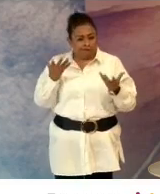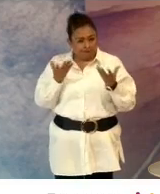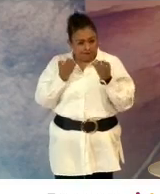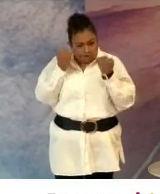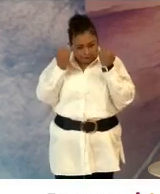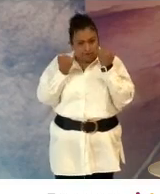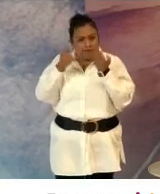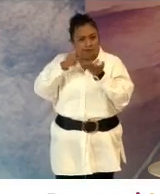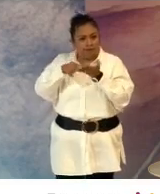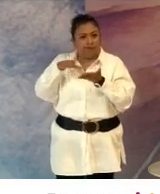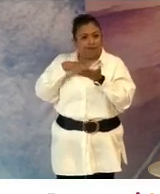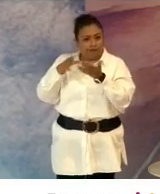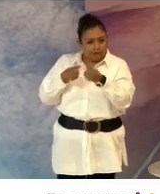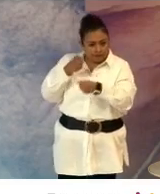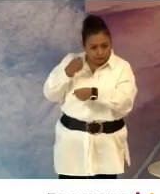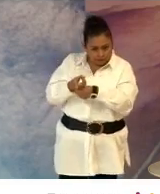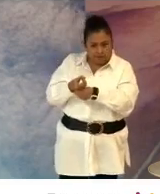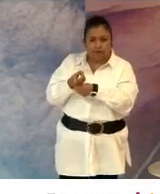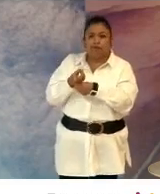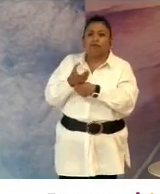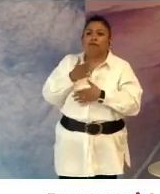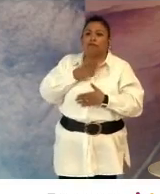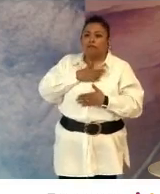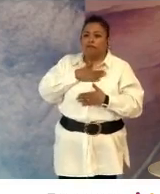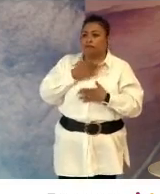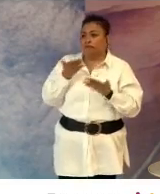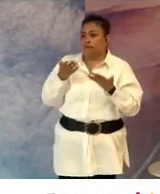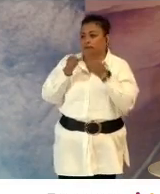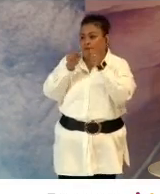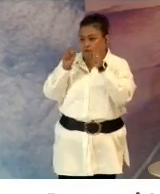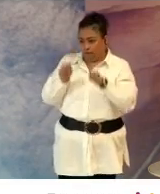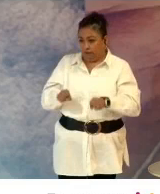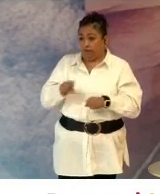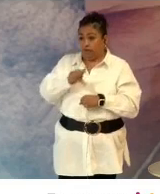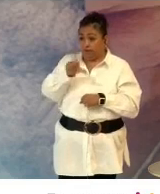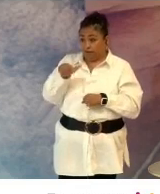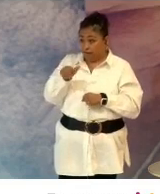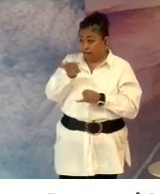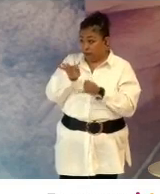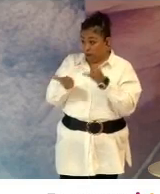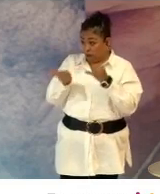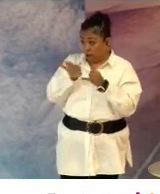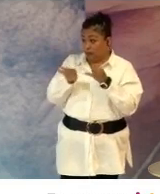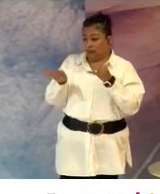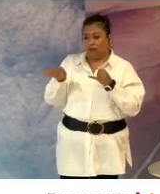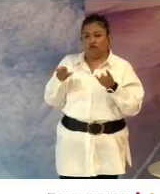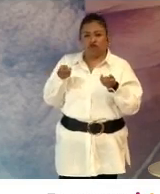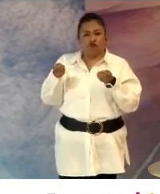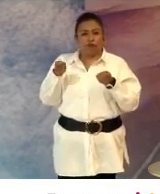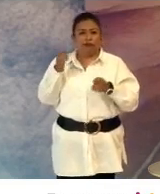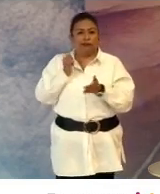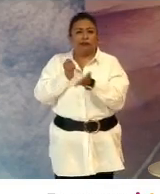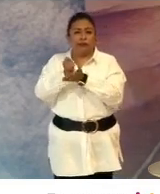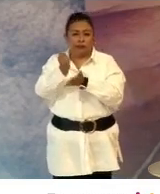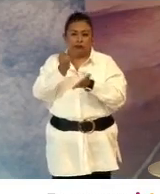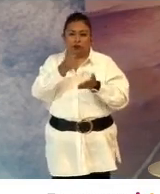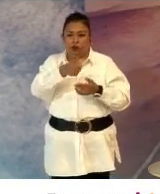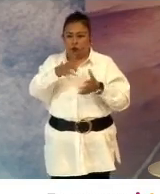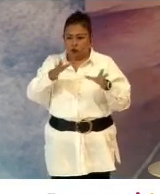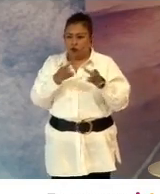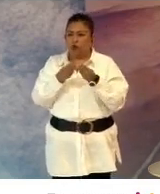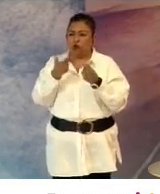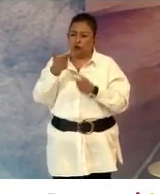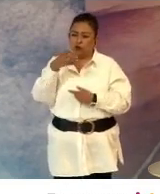co-creamos oportunidades en nuestro sistema. Y después, finalmente, la gobernanza, porque